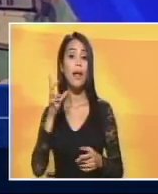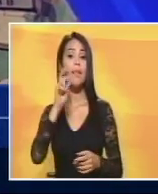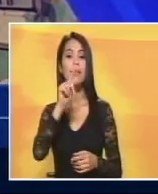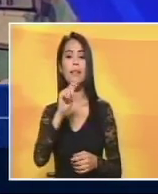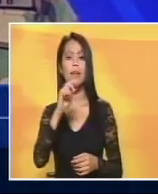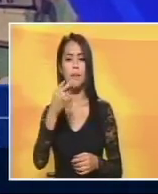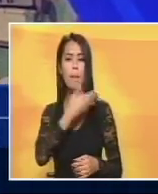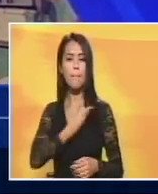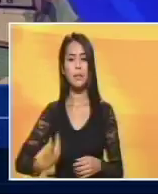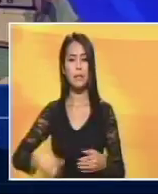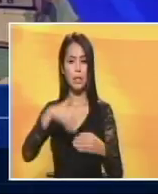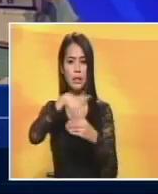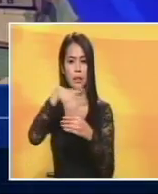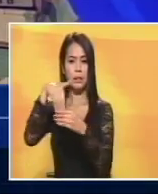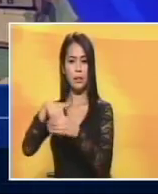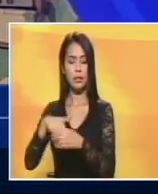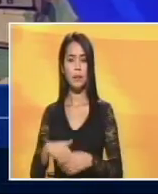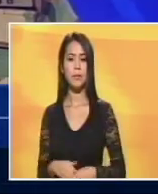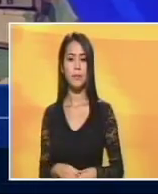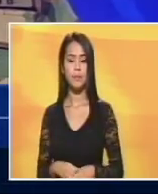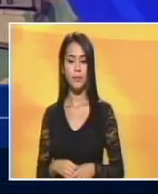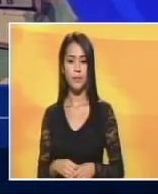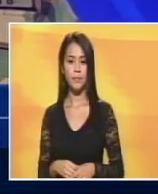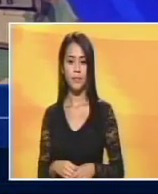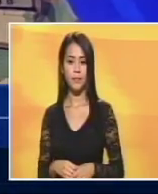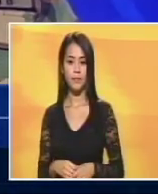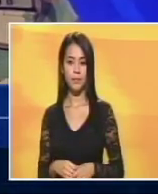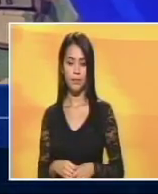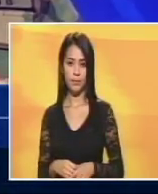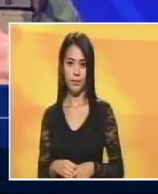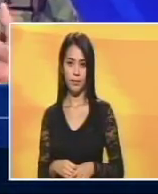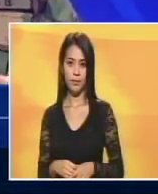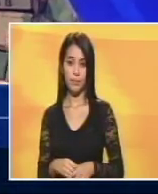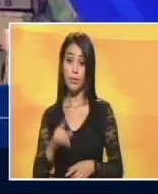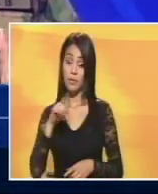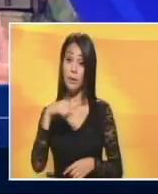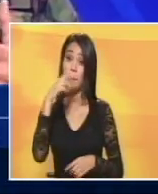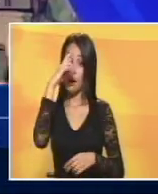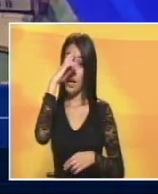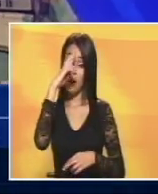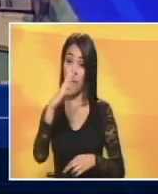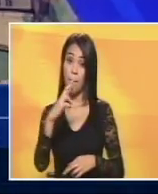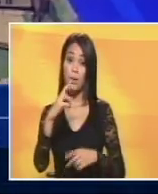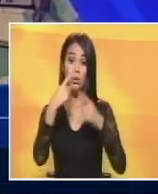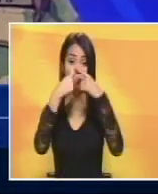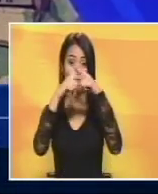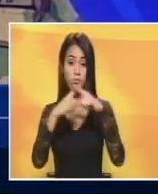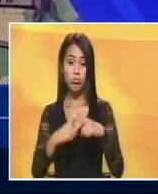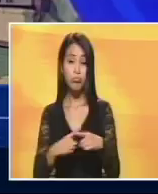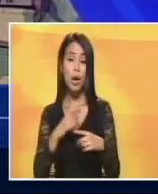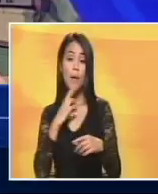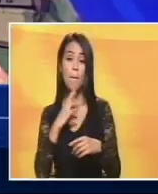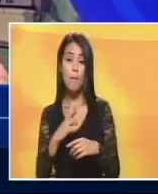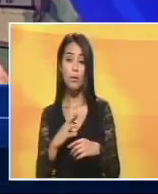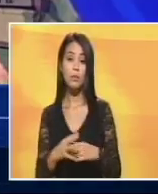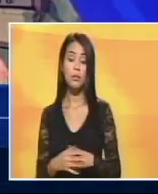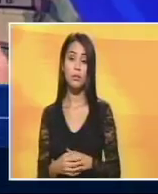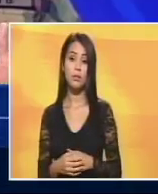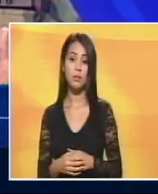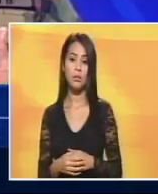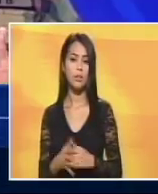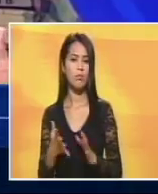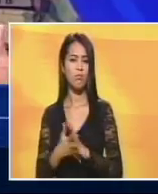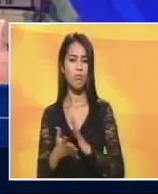como rectora principal del Consejo Nacional Electoral y el respeto a los resultados. Esto nos